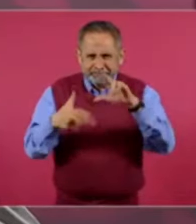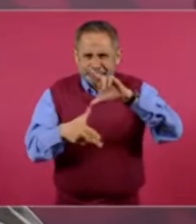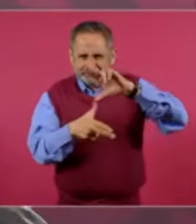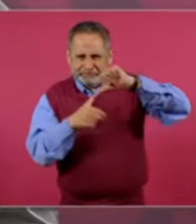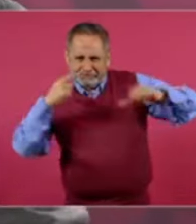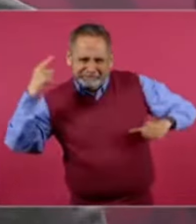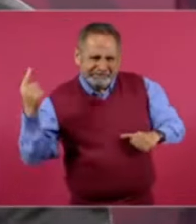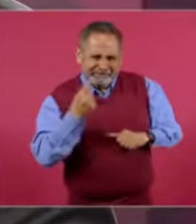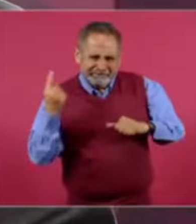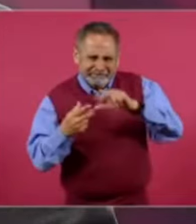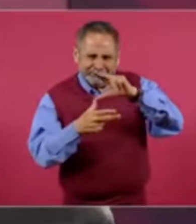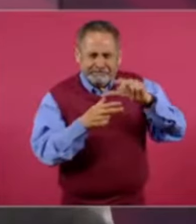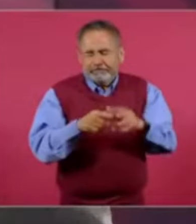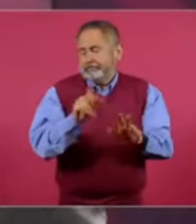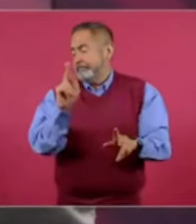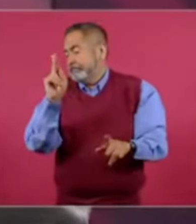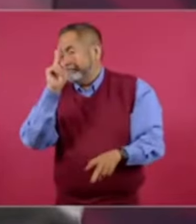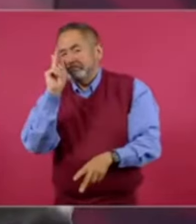hijo.